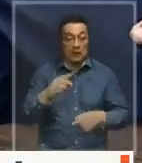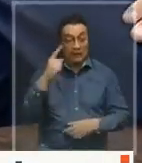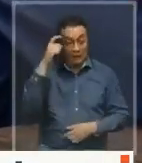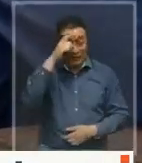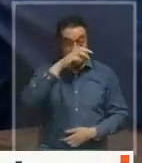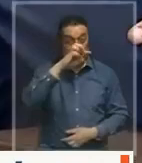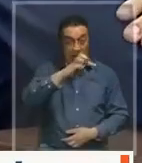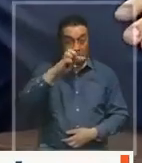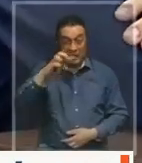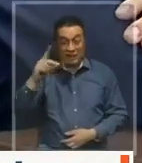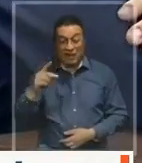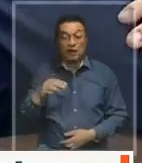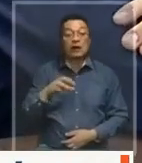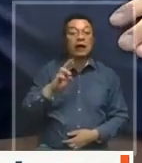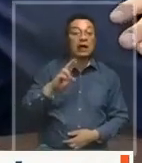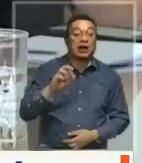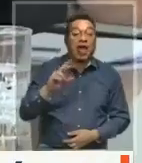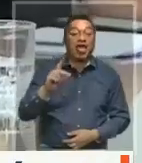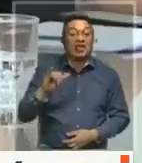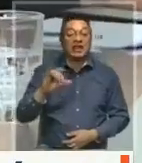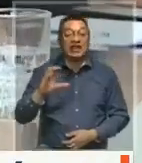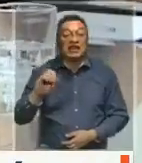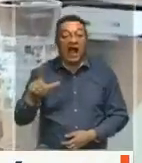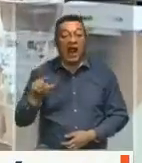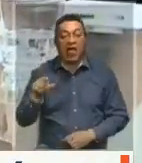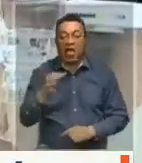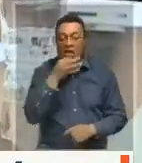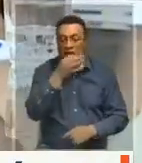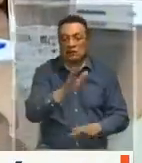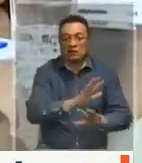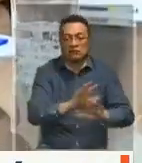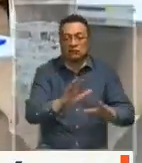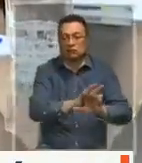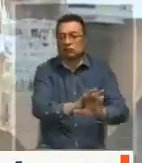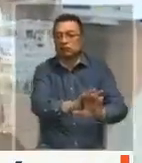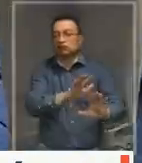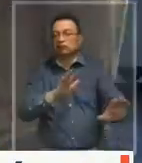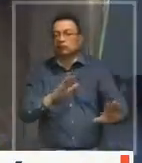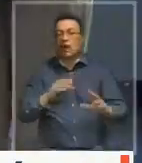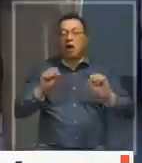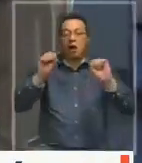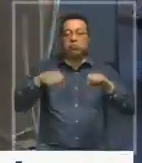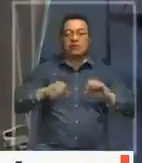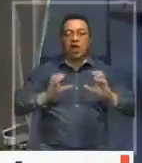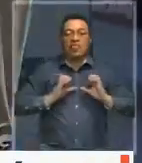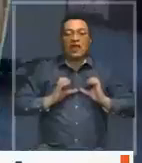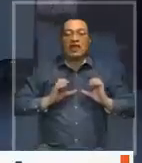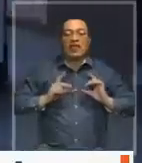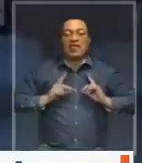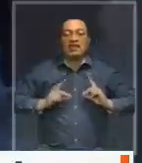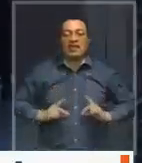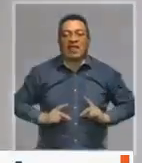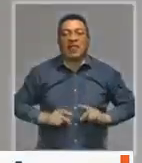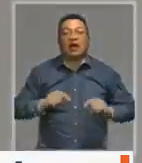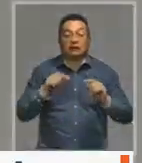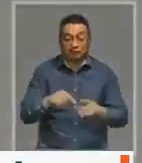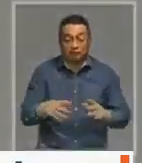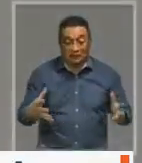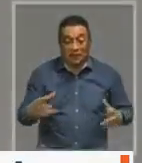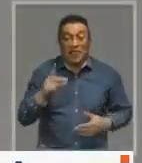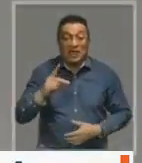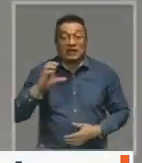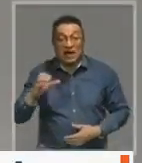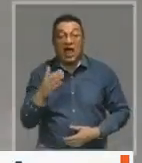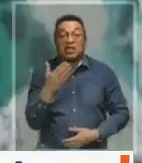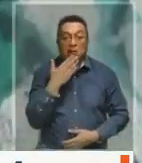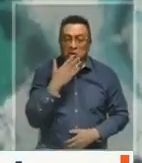el Partido Radical ya decidieron ir apartados de Apruebo Dignidad, lo que ha generado tensiones en la alianza de gobierno, y la DC